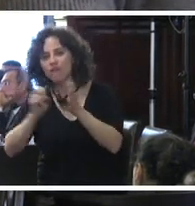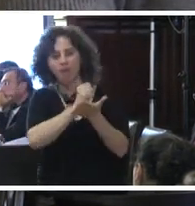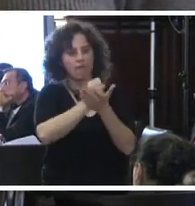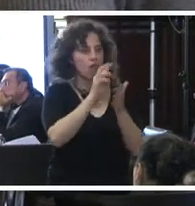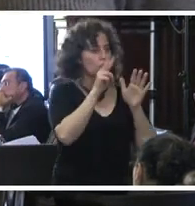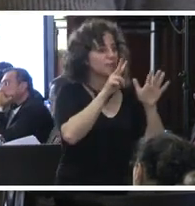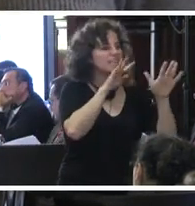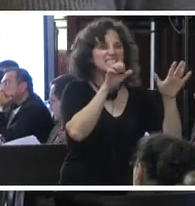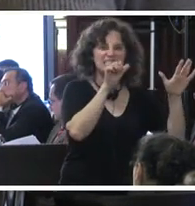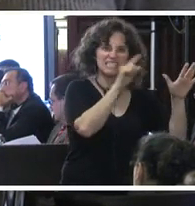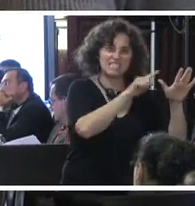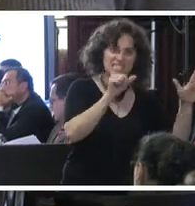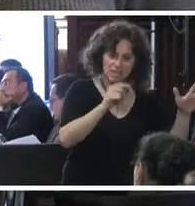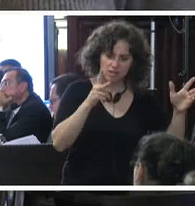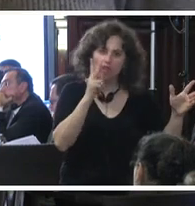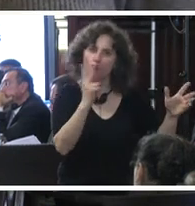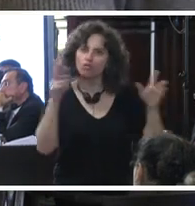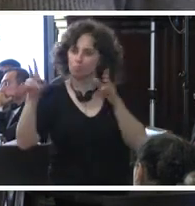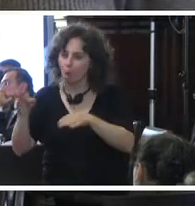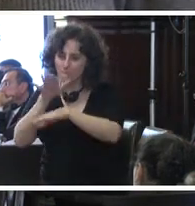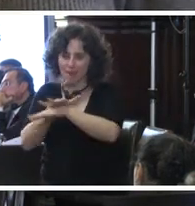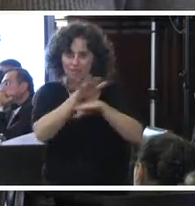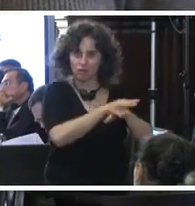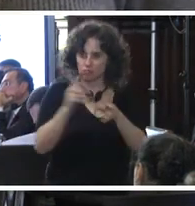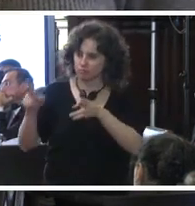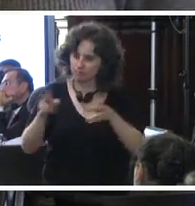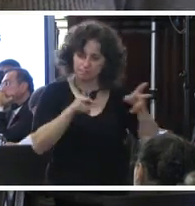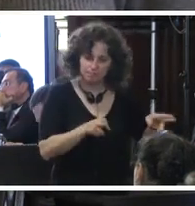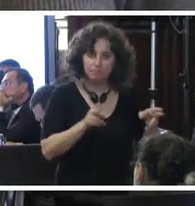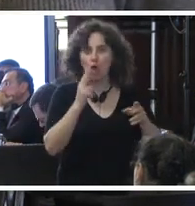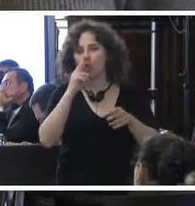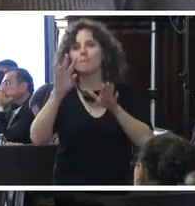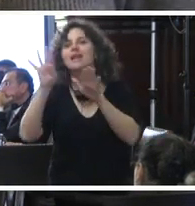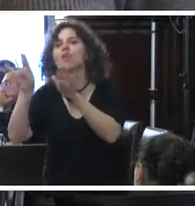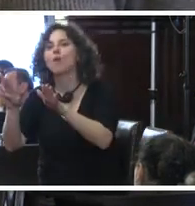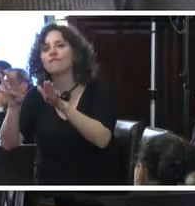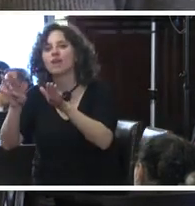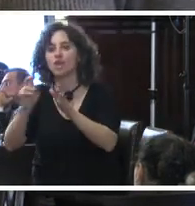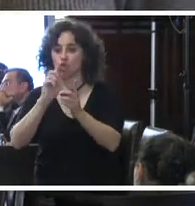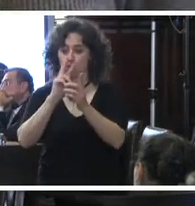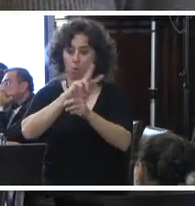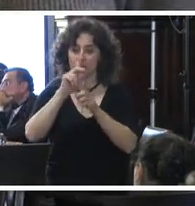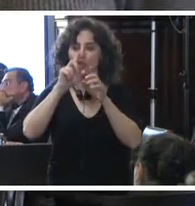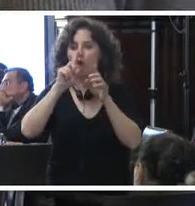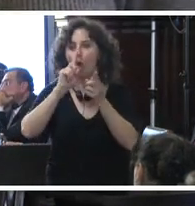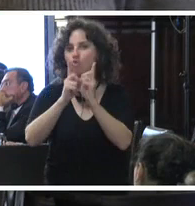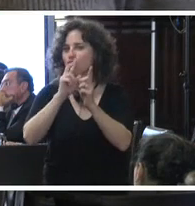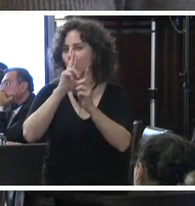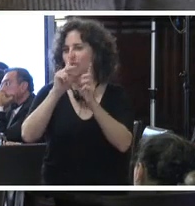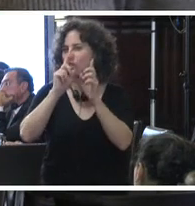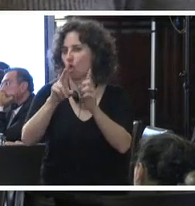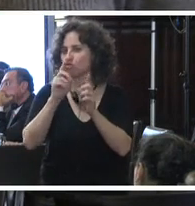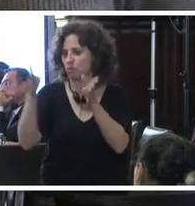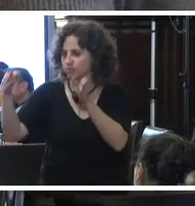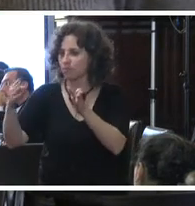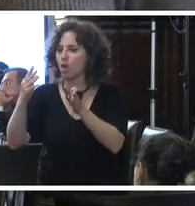2009-2016 en dos temporadas permeables y a considerar que entre el 2009 y el 2011-2012, bajo el